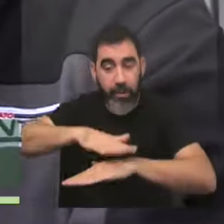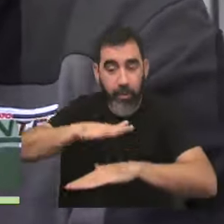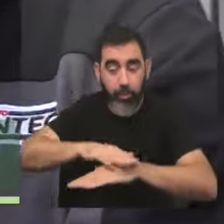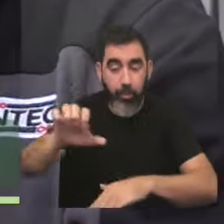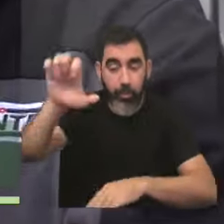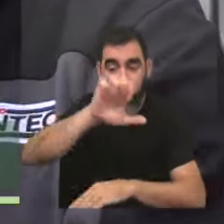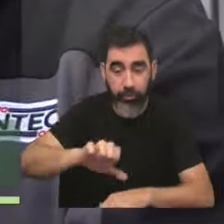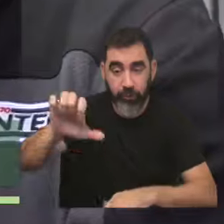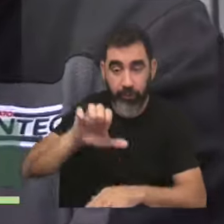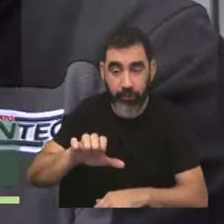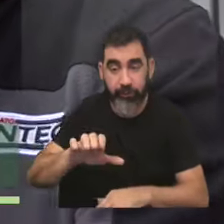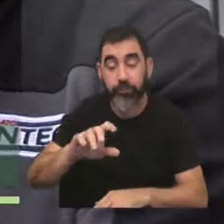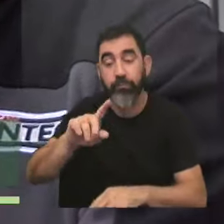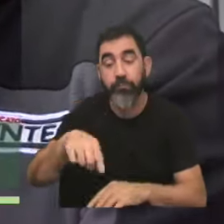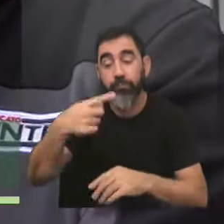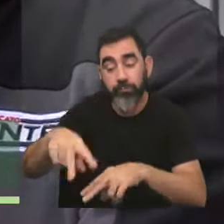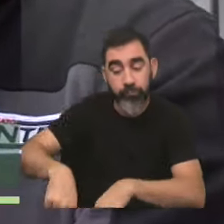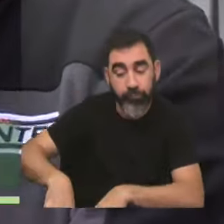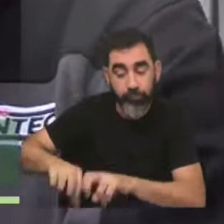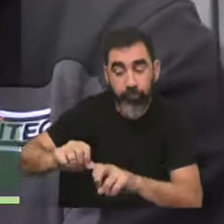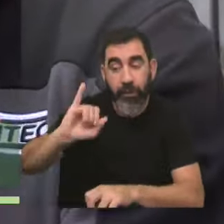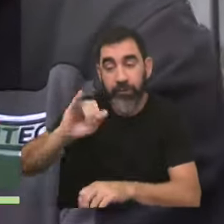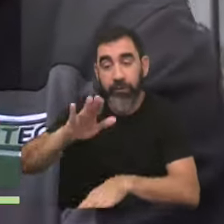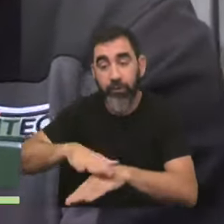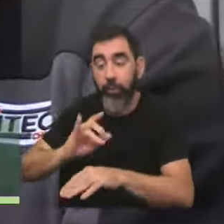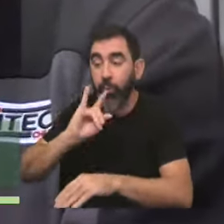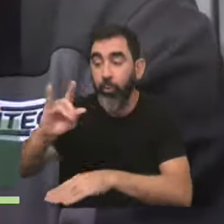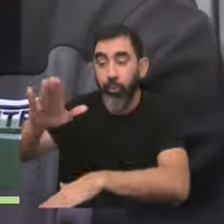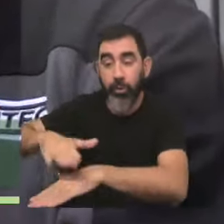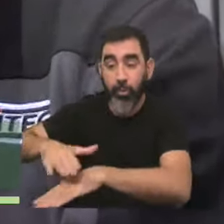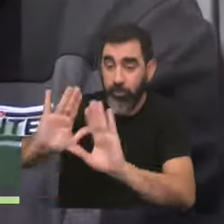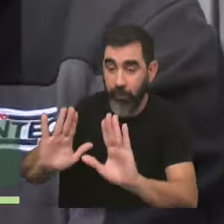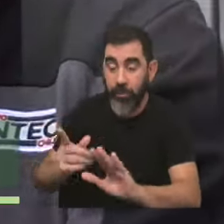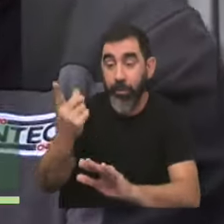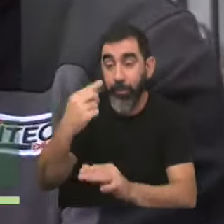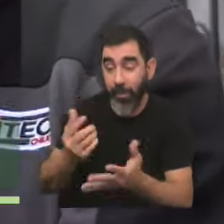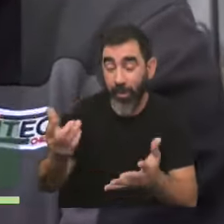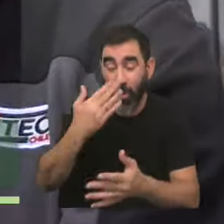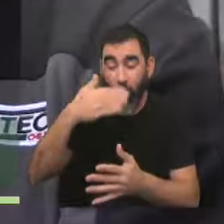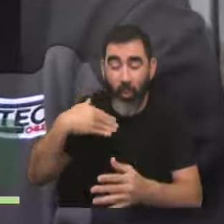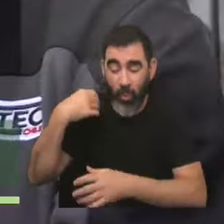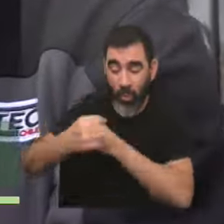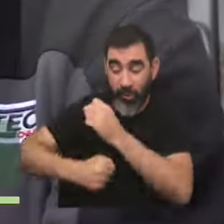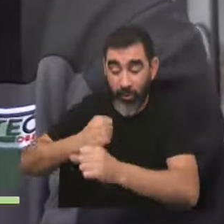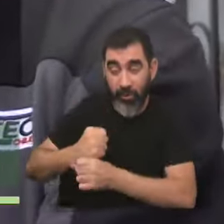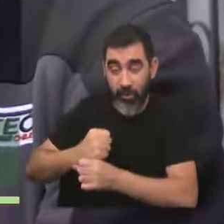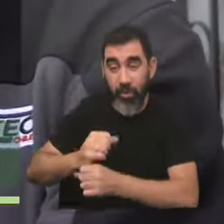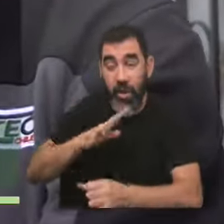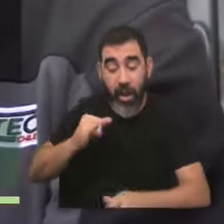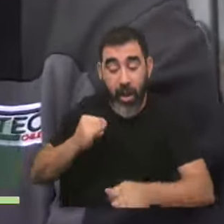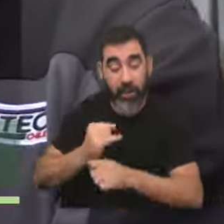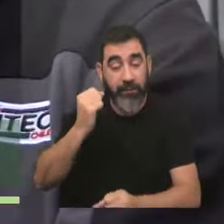empresarial y bueno después la investigación si hay responsable que se hagan cargo el tema que lo que pasa en los últimos tiempos que hay siniestro